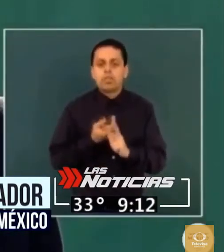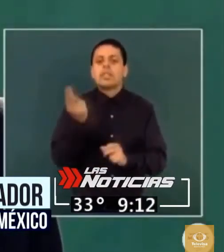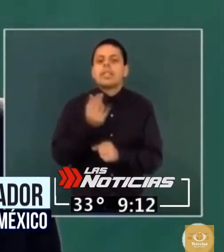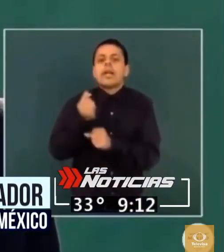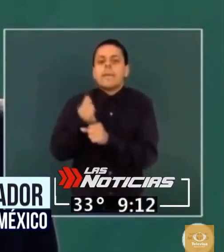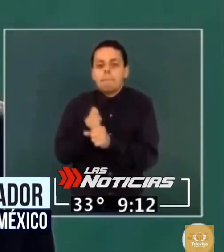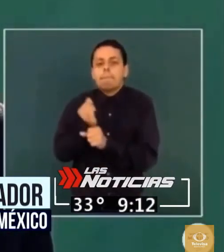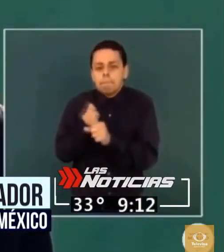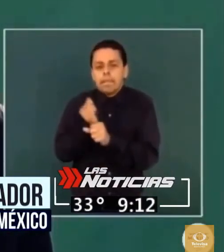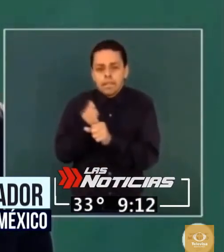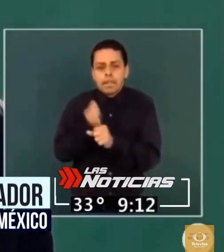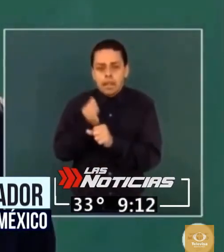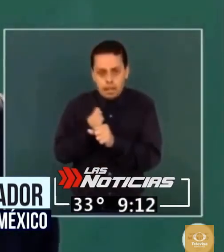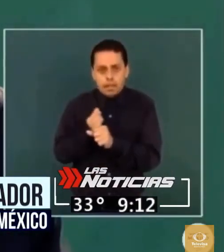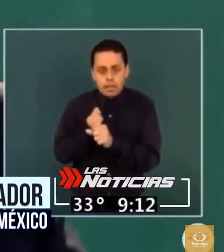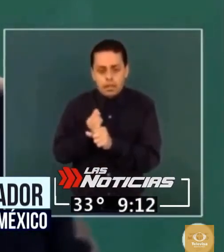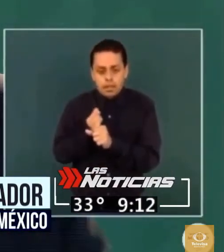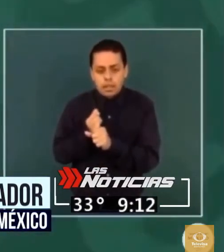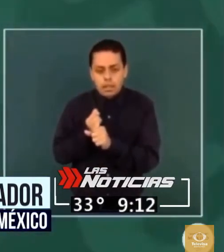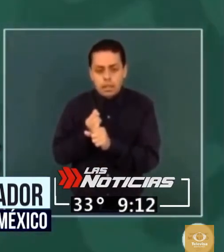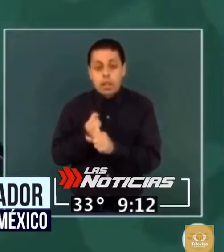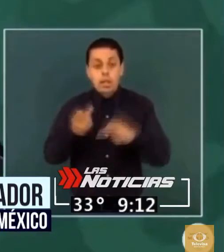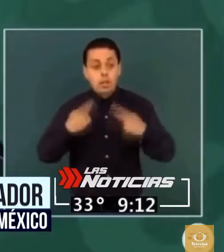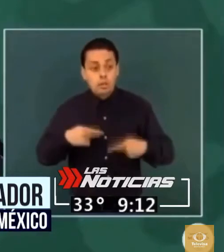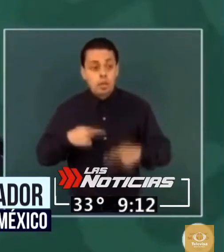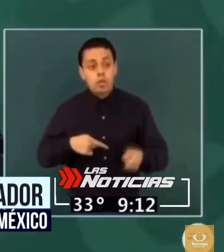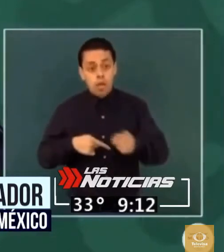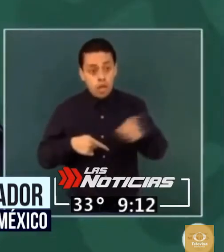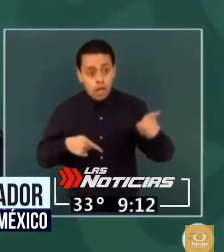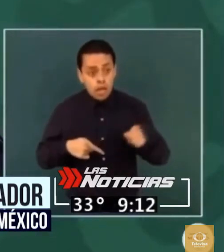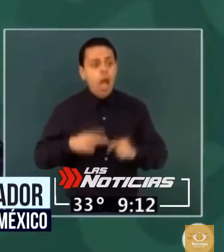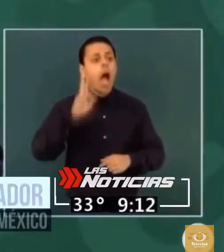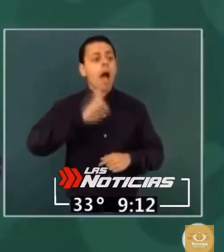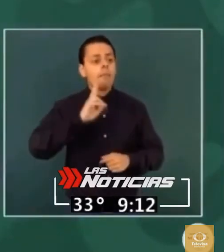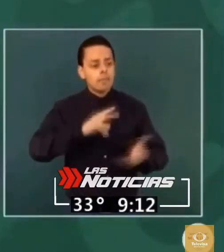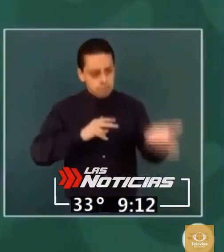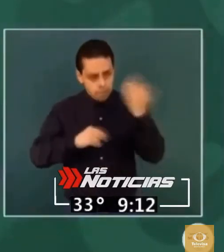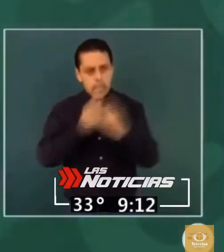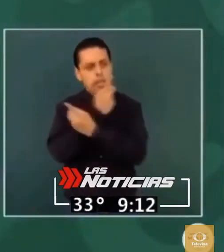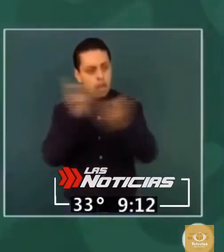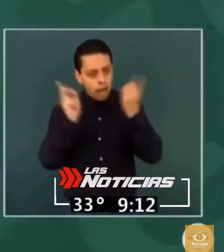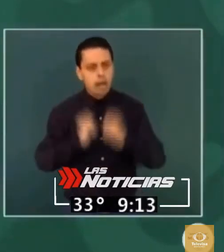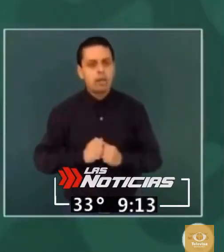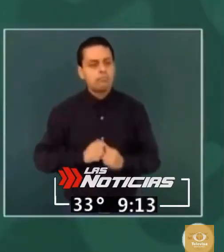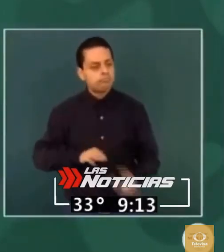las investigaciones, se llame a declarar a los implicados